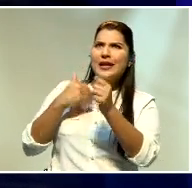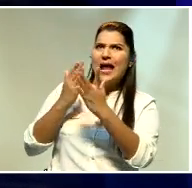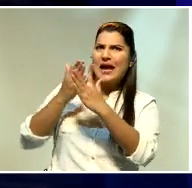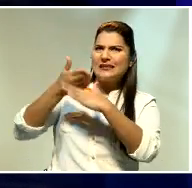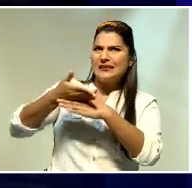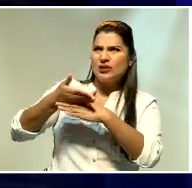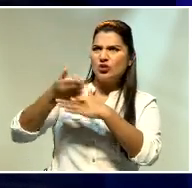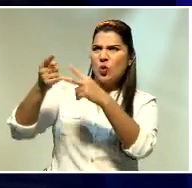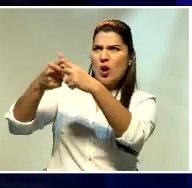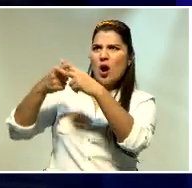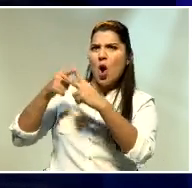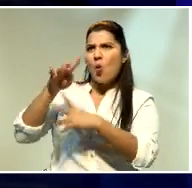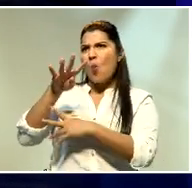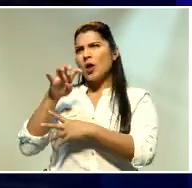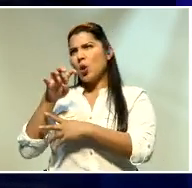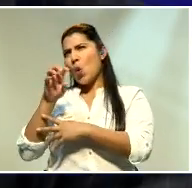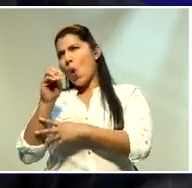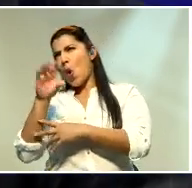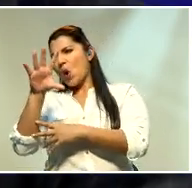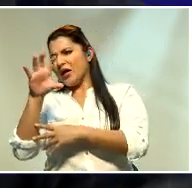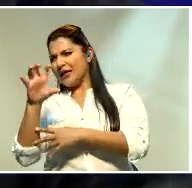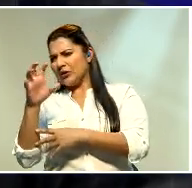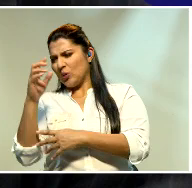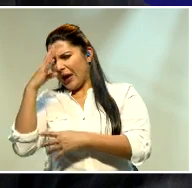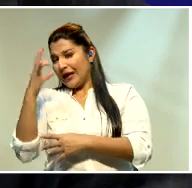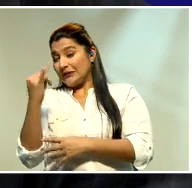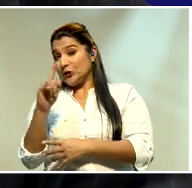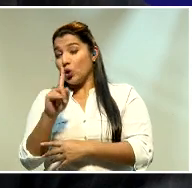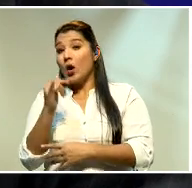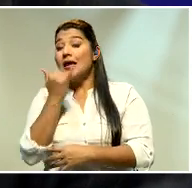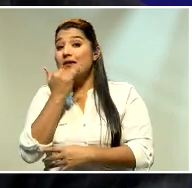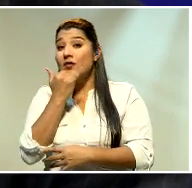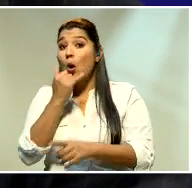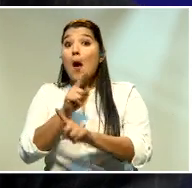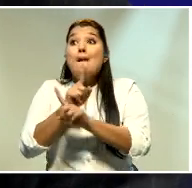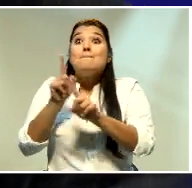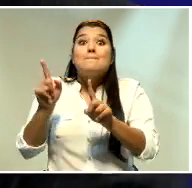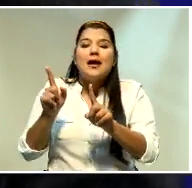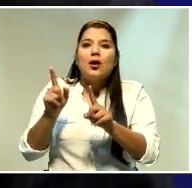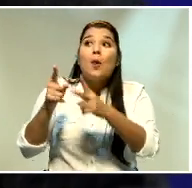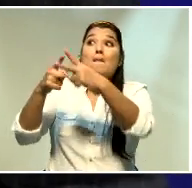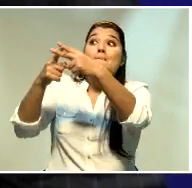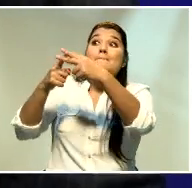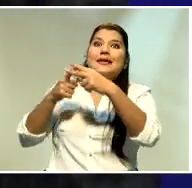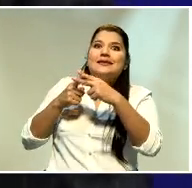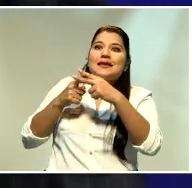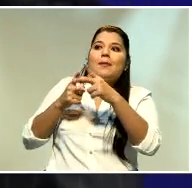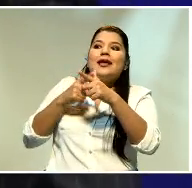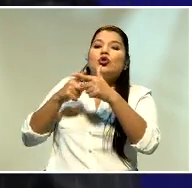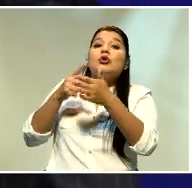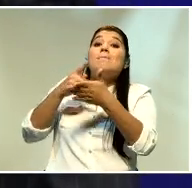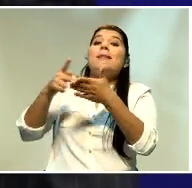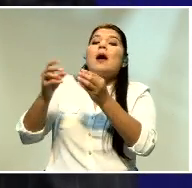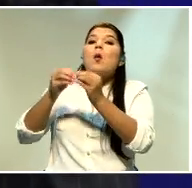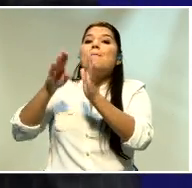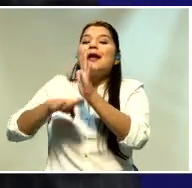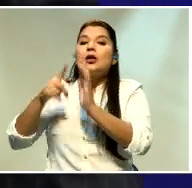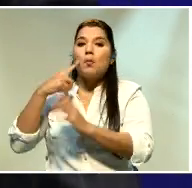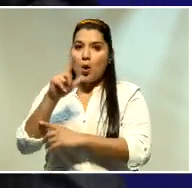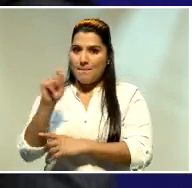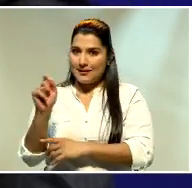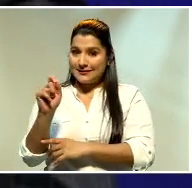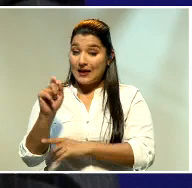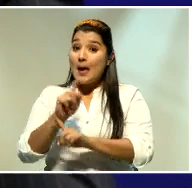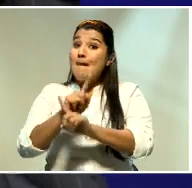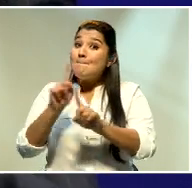400 o 500. Pero eso nos permite tener acceso a una deuda más barata. Pero no hacerlo a final del año